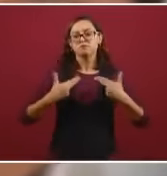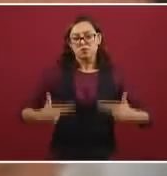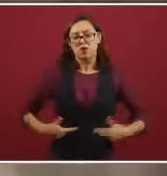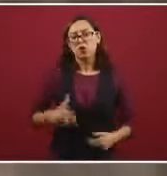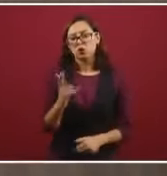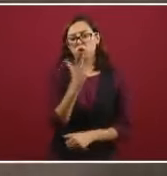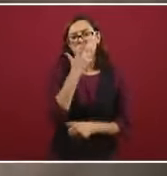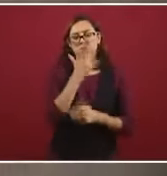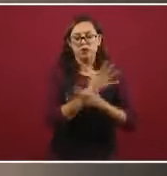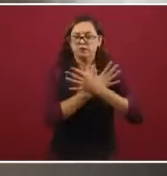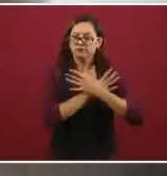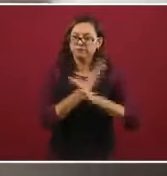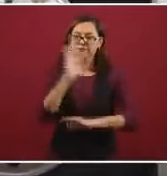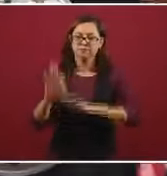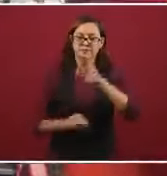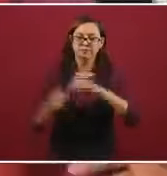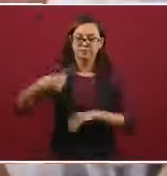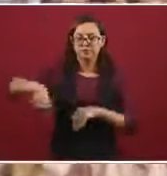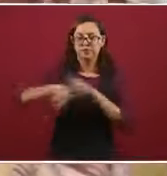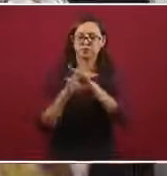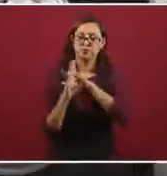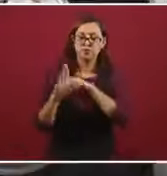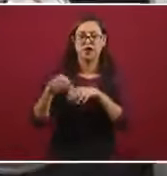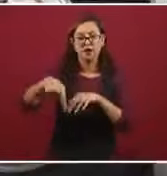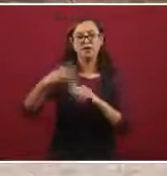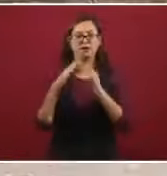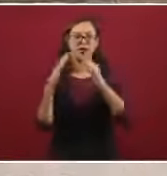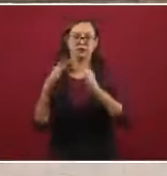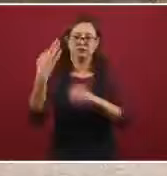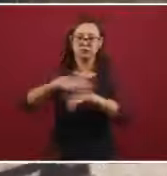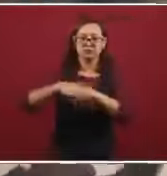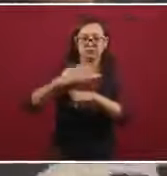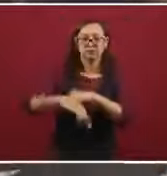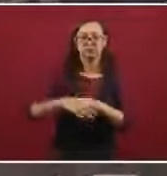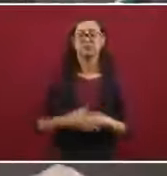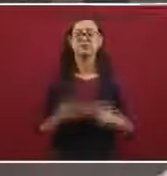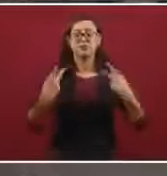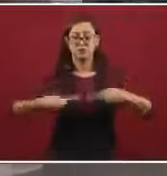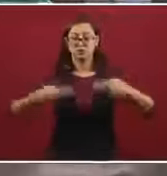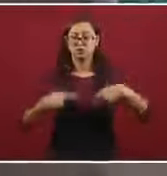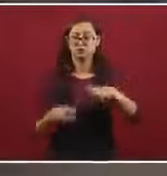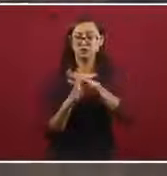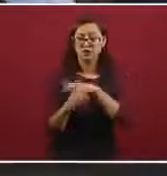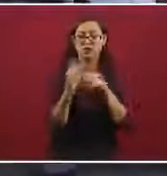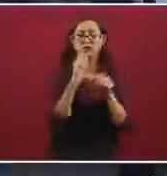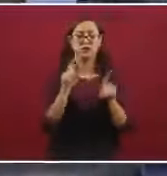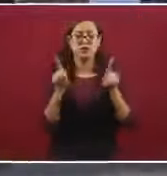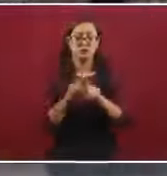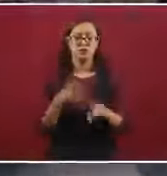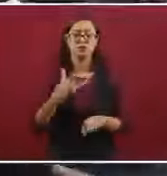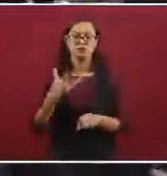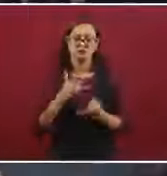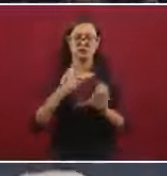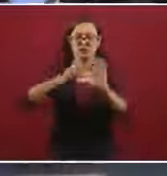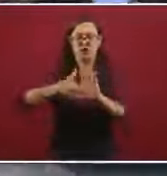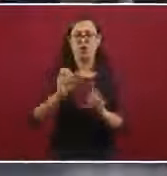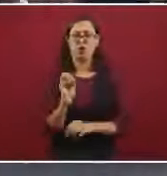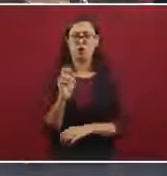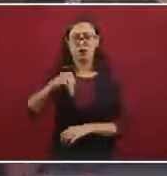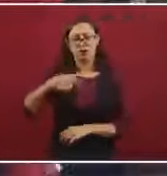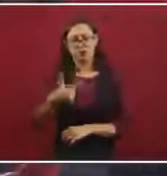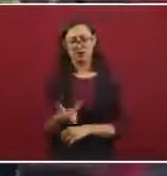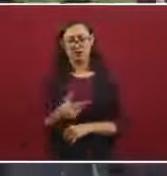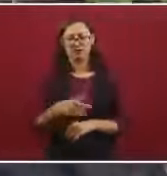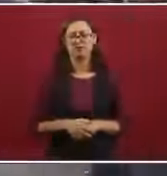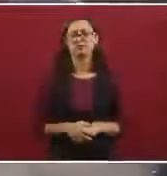quienes son la esencia y alma de esos hogares temporales. Las personas migrantes también cuentan con albergues de las ONGs, mientras que